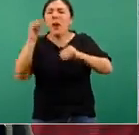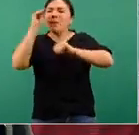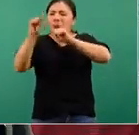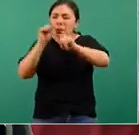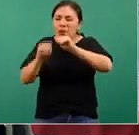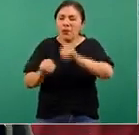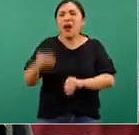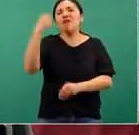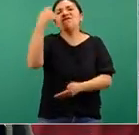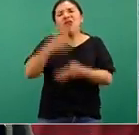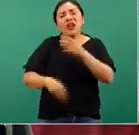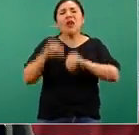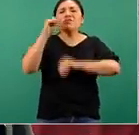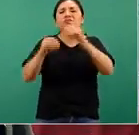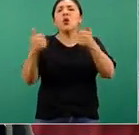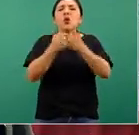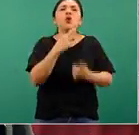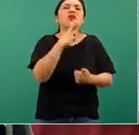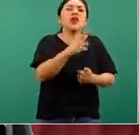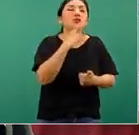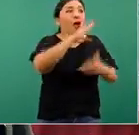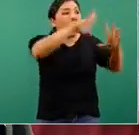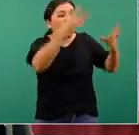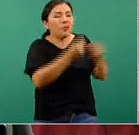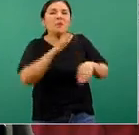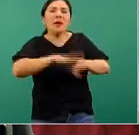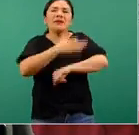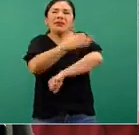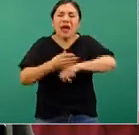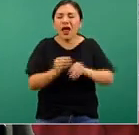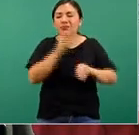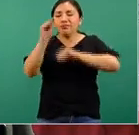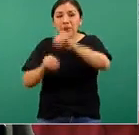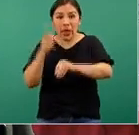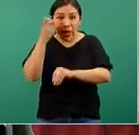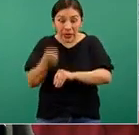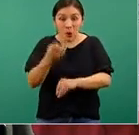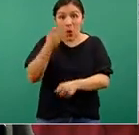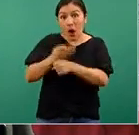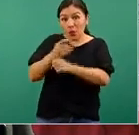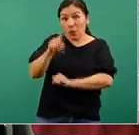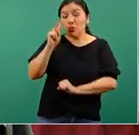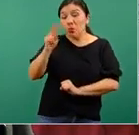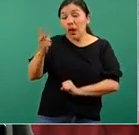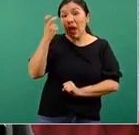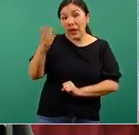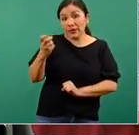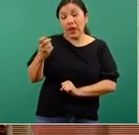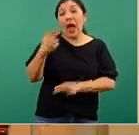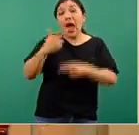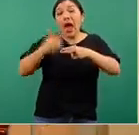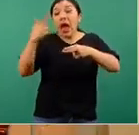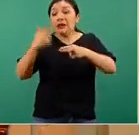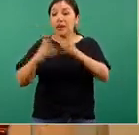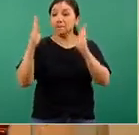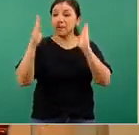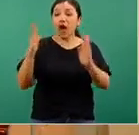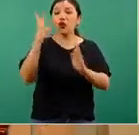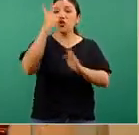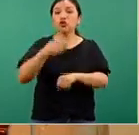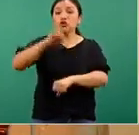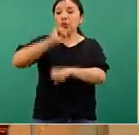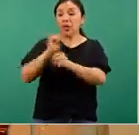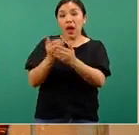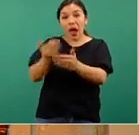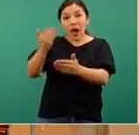diagnóstico, con la emisión de resultados y entonces el comportamiento que vemos de hace o hasta 2 semanas atrás